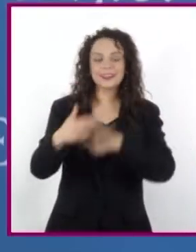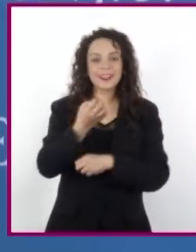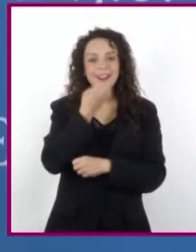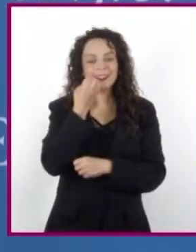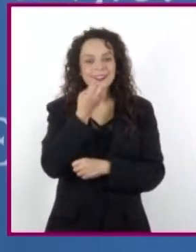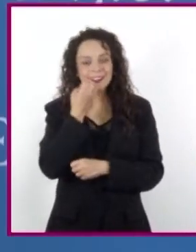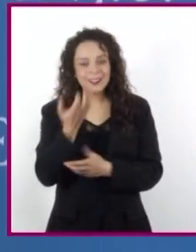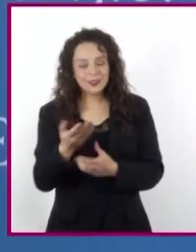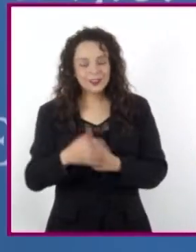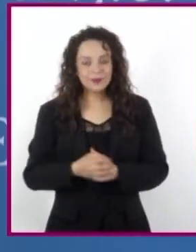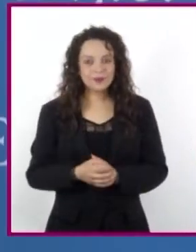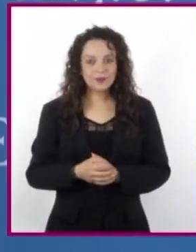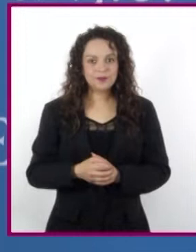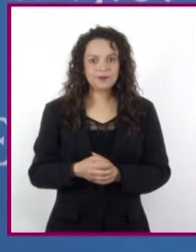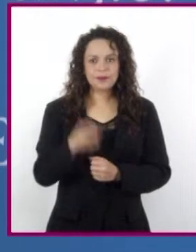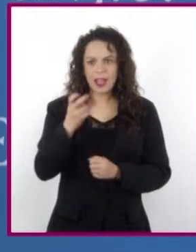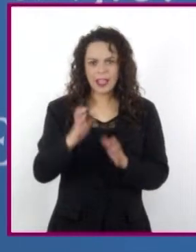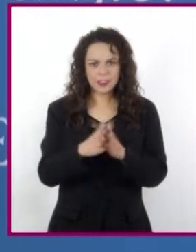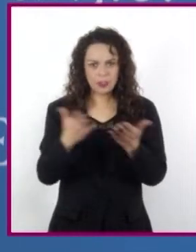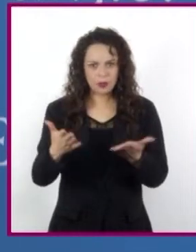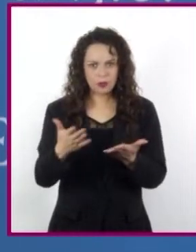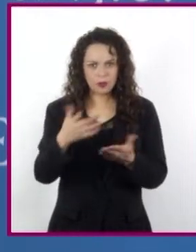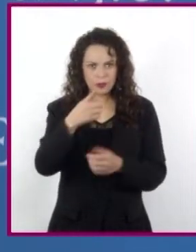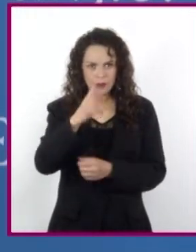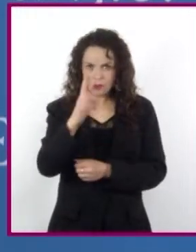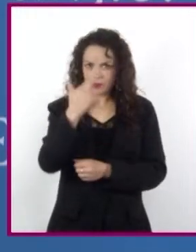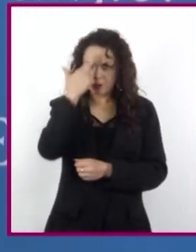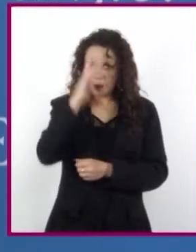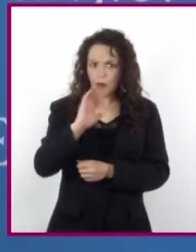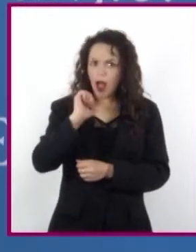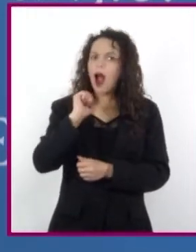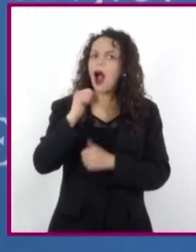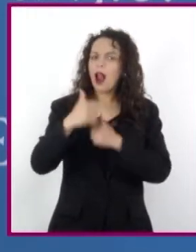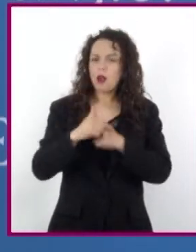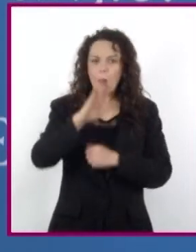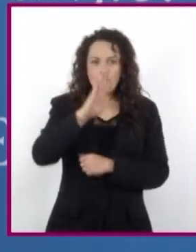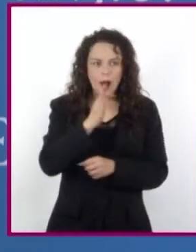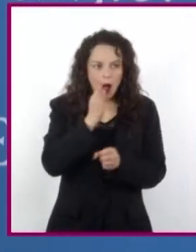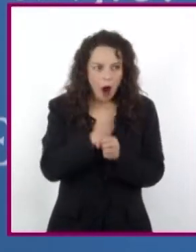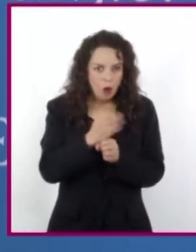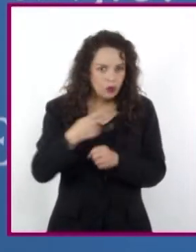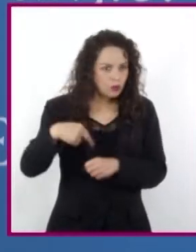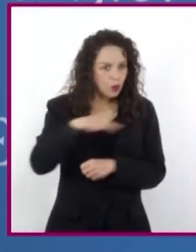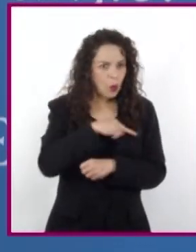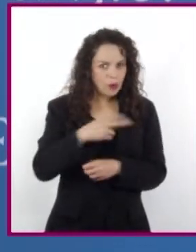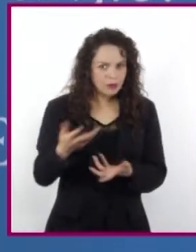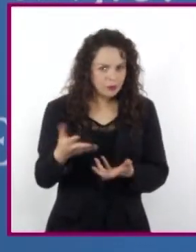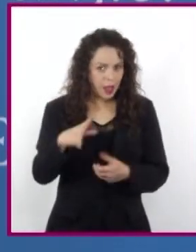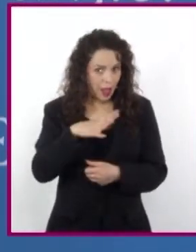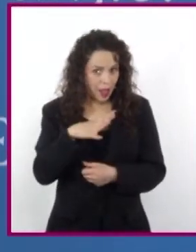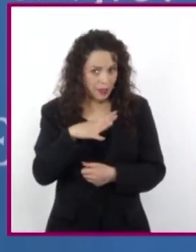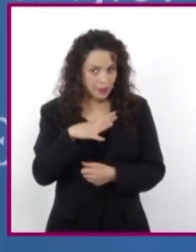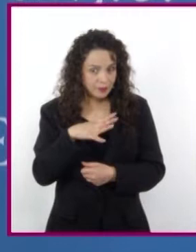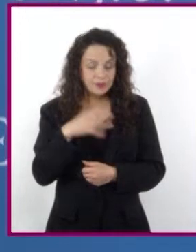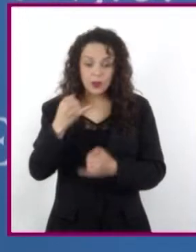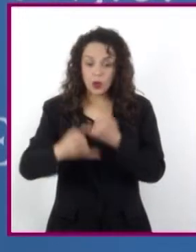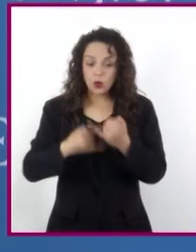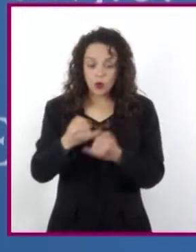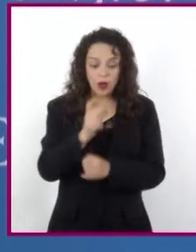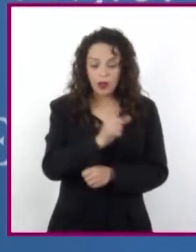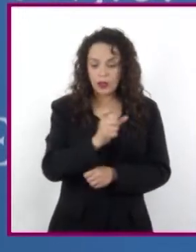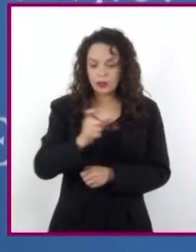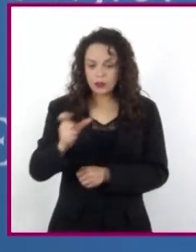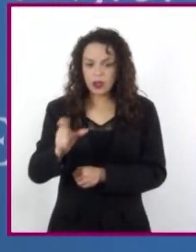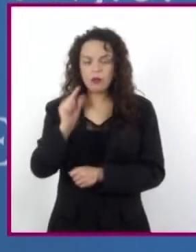¿El cuento le recordó algo parecido a nuestra realidad? En un inicio, las tarjetas del cuento se tardaron un poco en ubicar